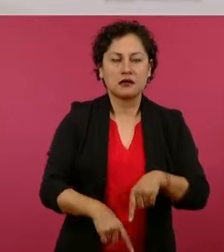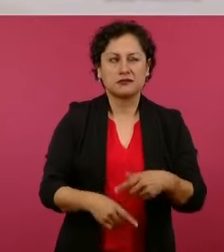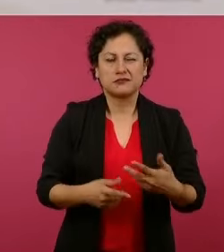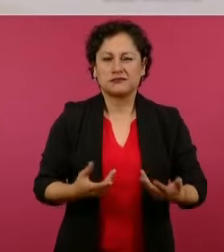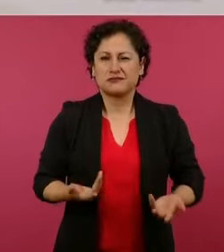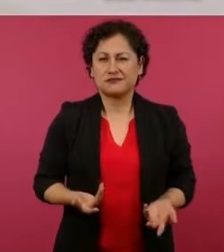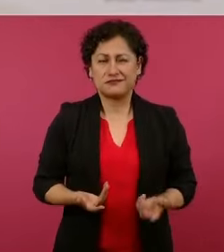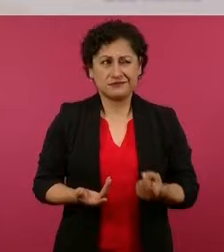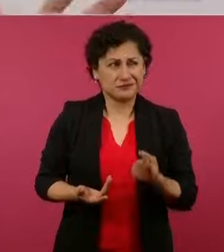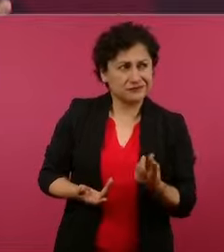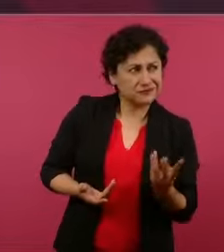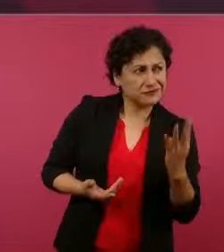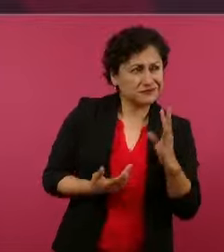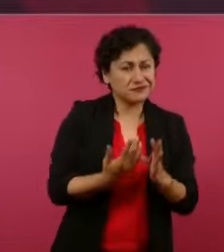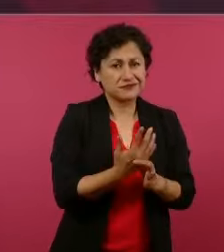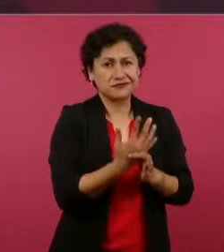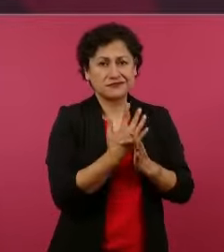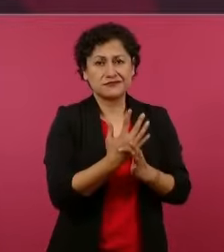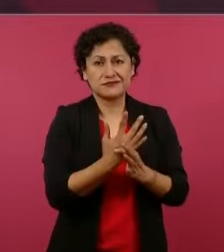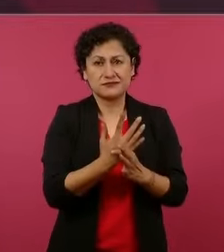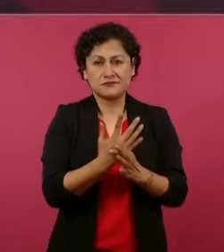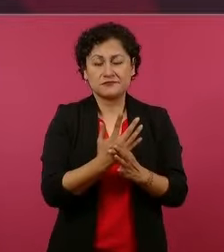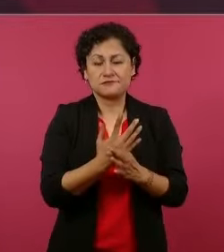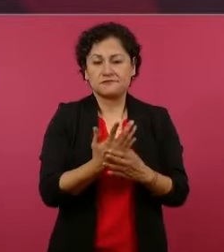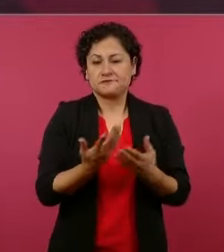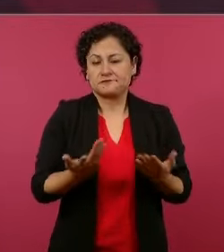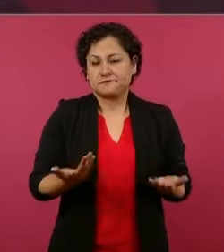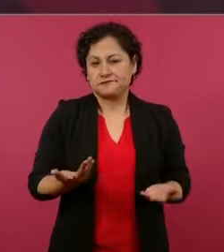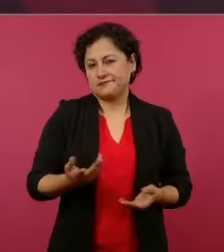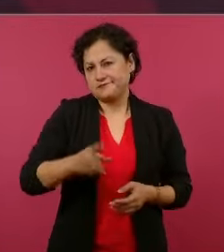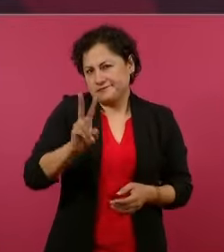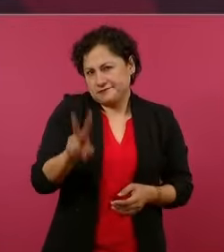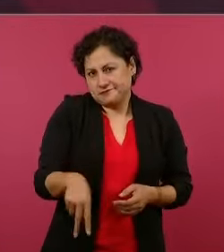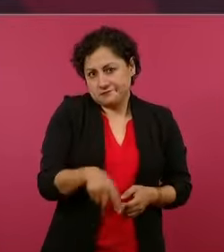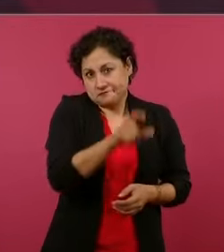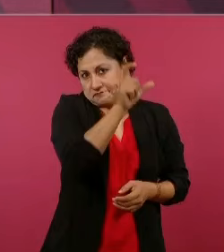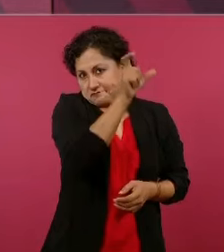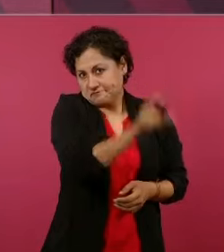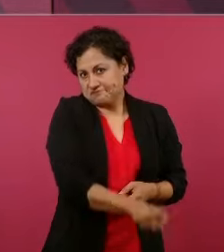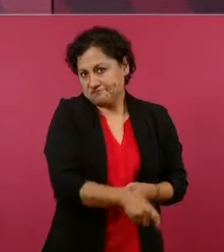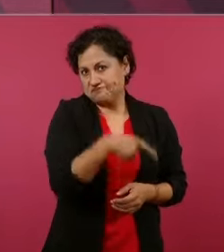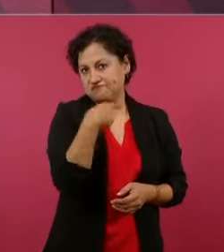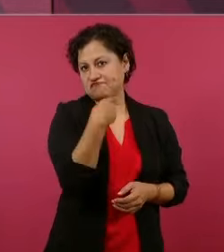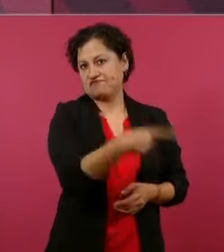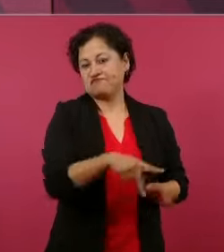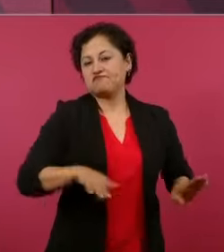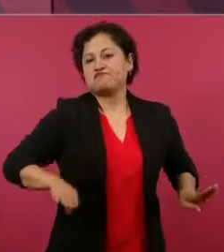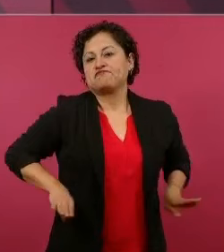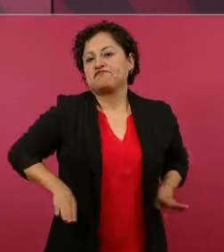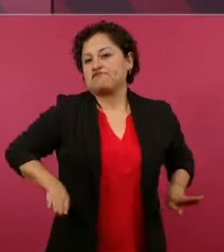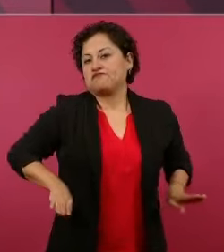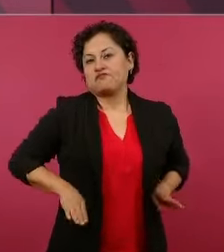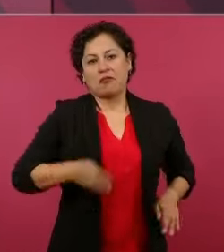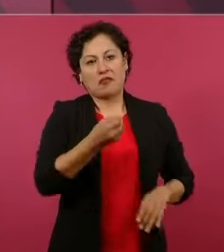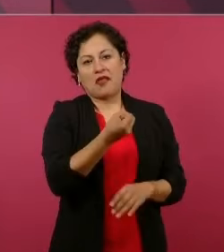antidemocráticos ahora porque así son muy